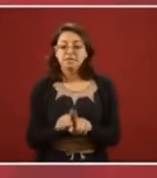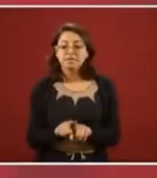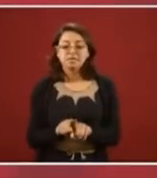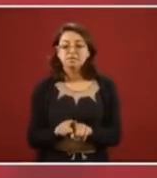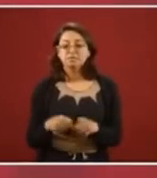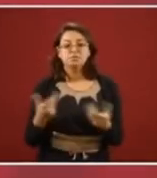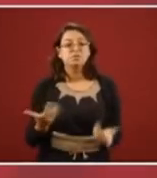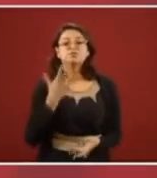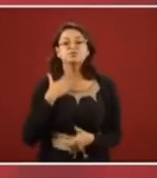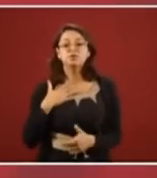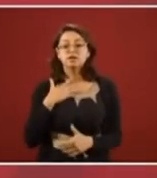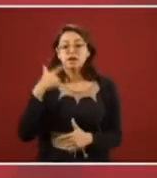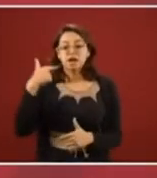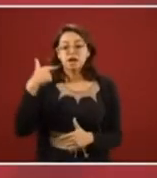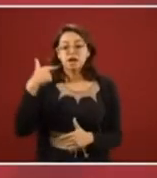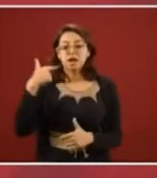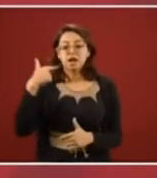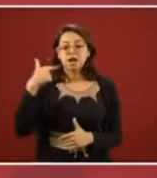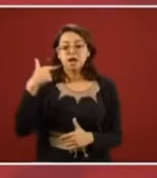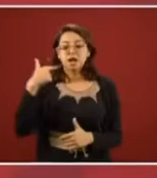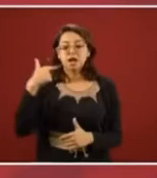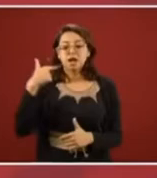las gasolinas